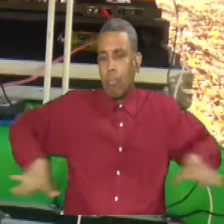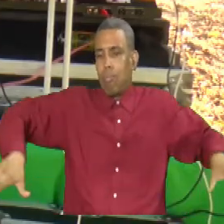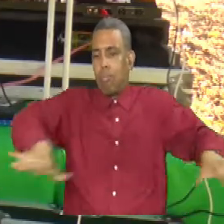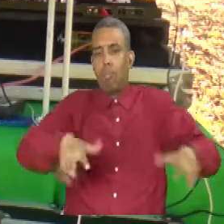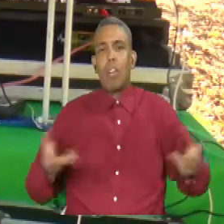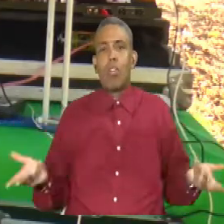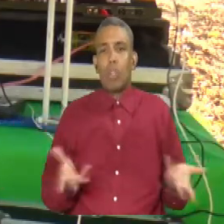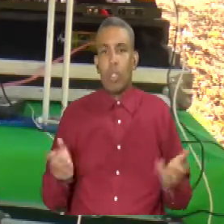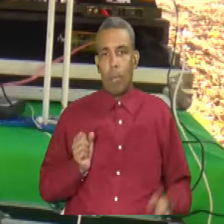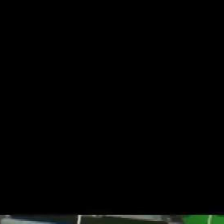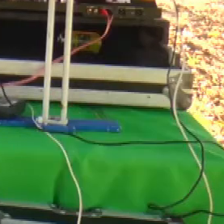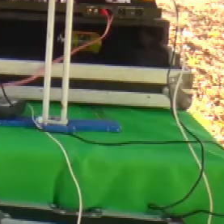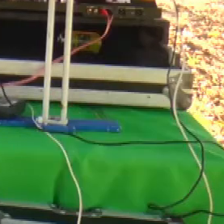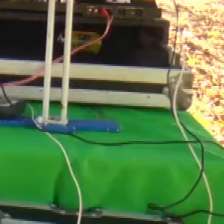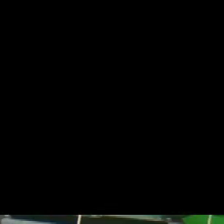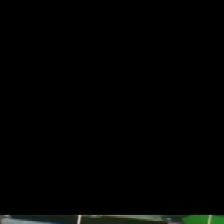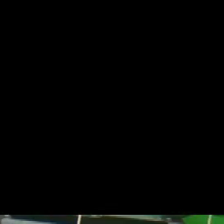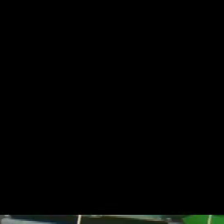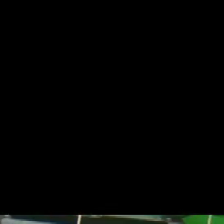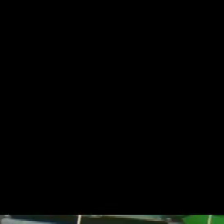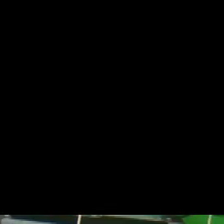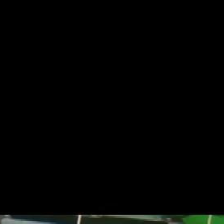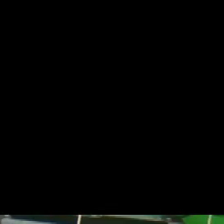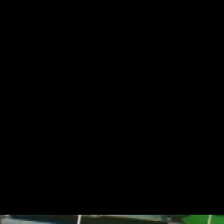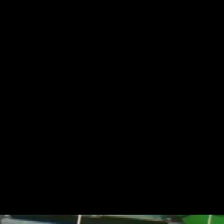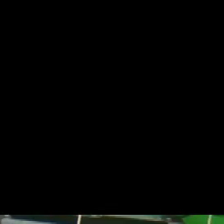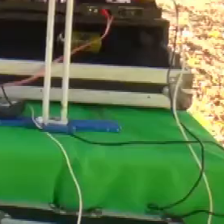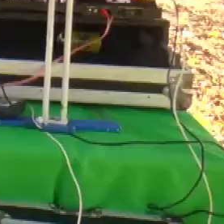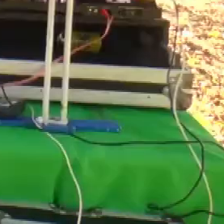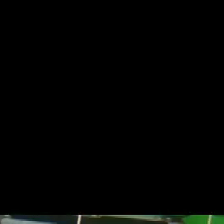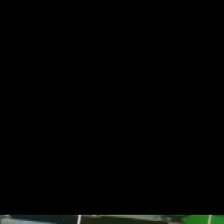buena música, mi gente. Chao, chao.